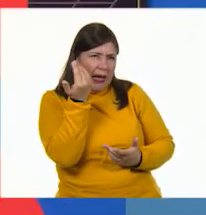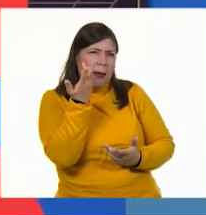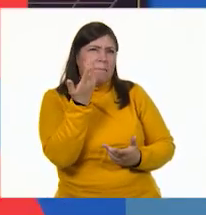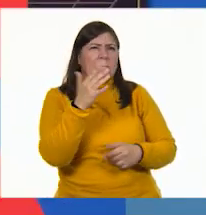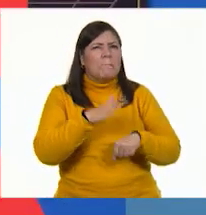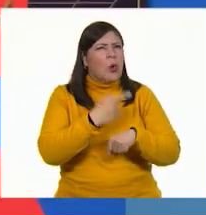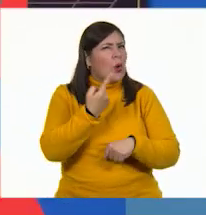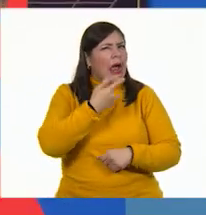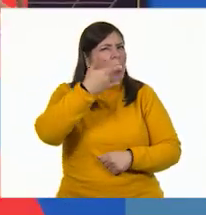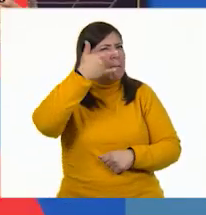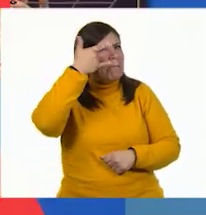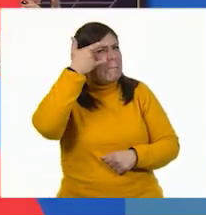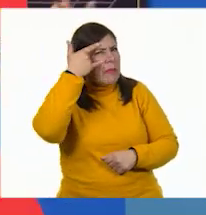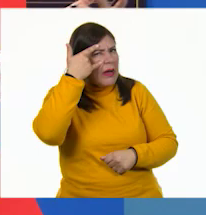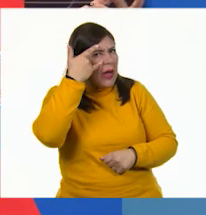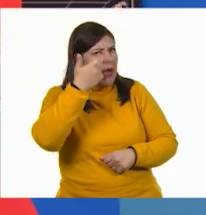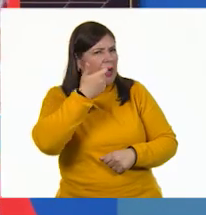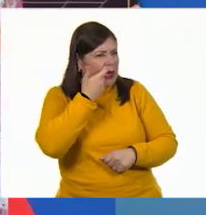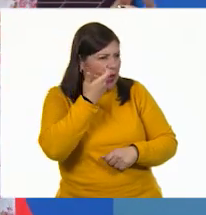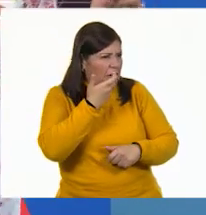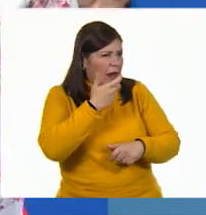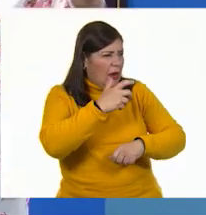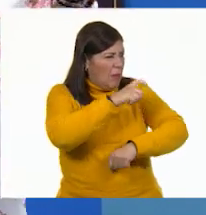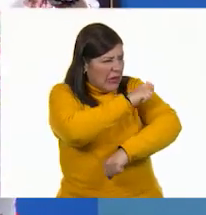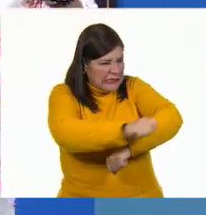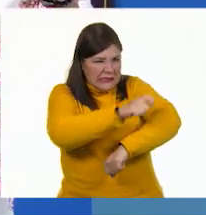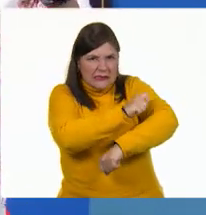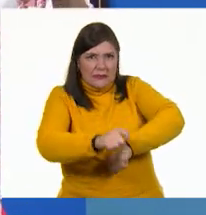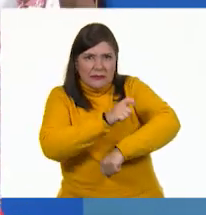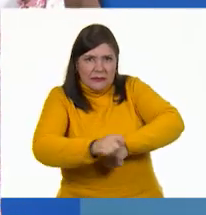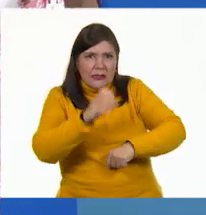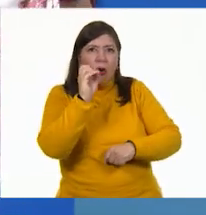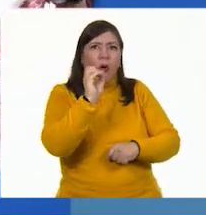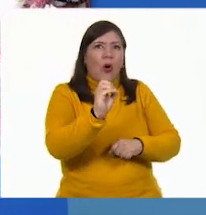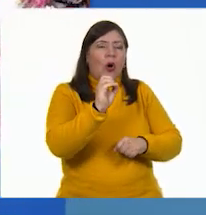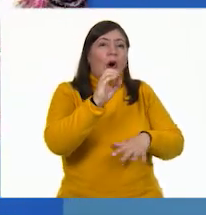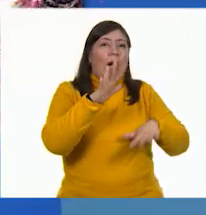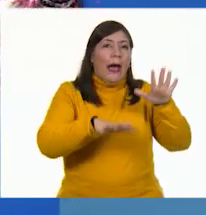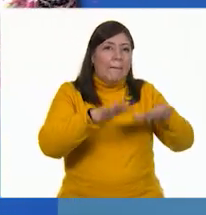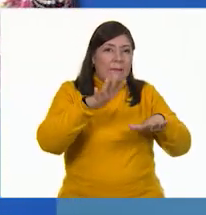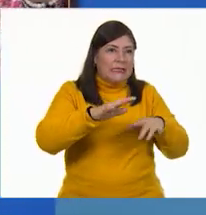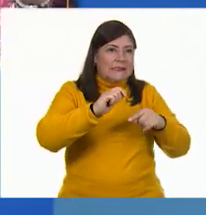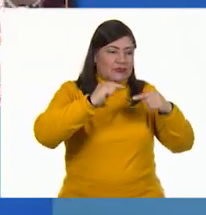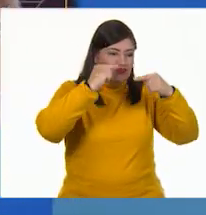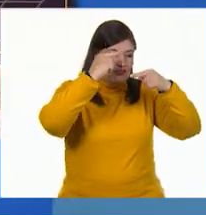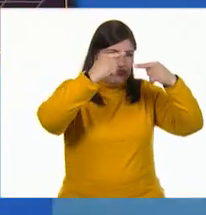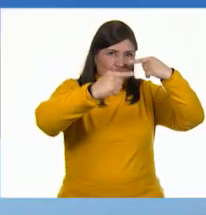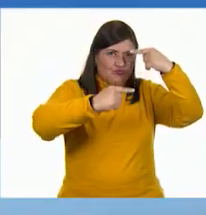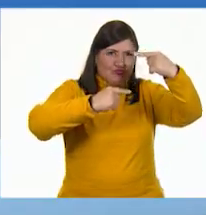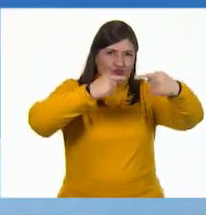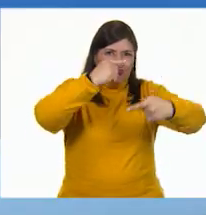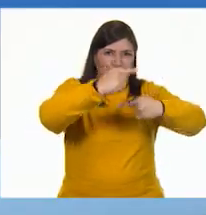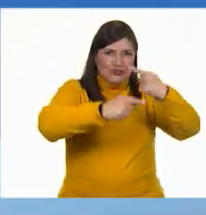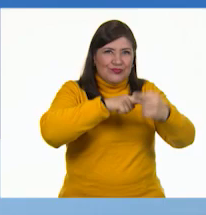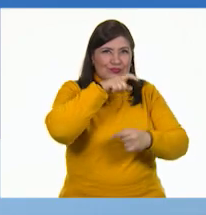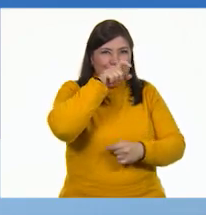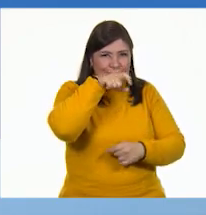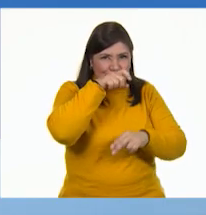pirata a veces quiere desplumarlo, o peor aún, hacerlo loro rostizado.